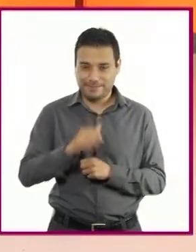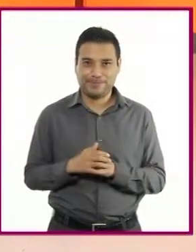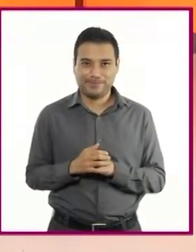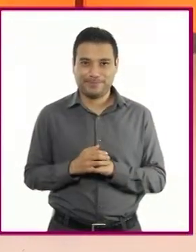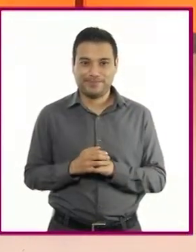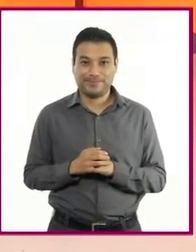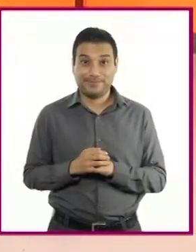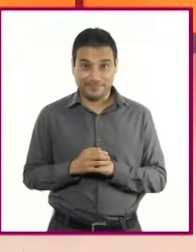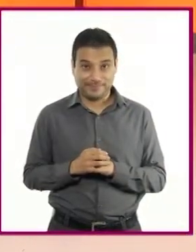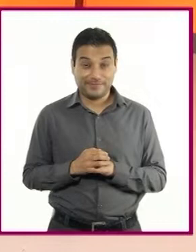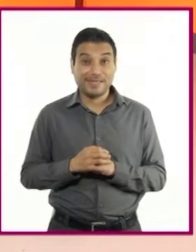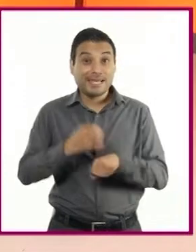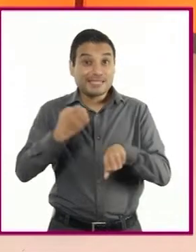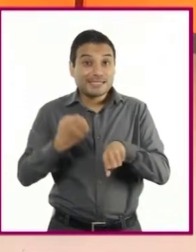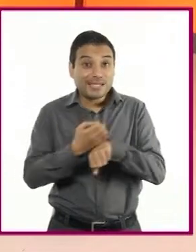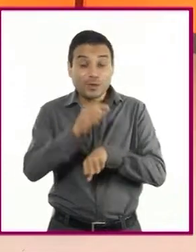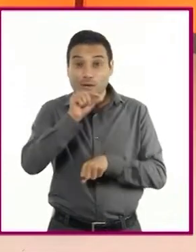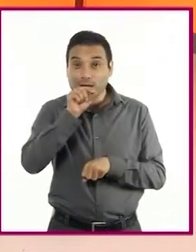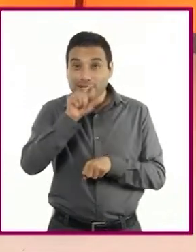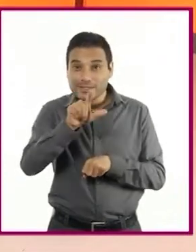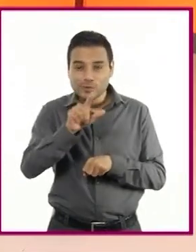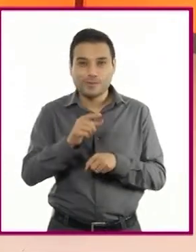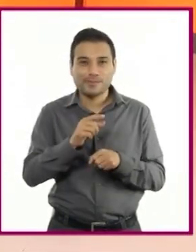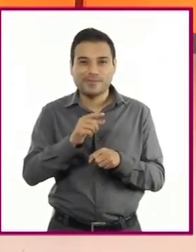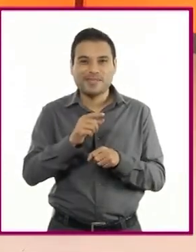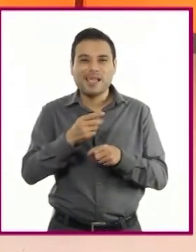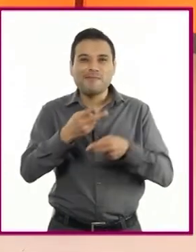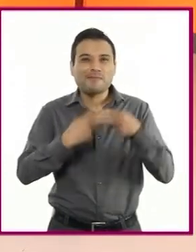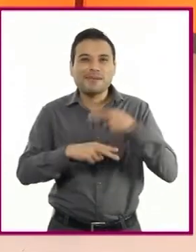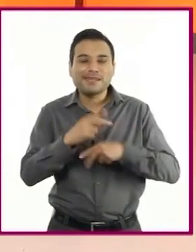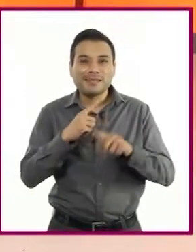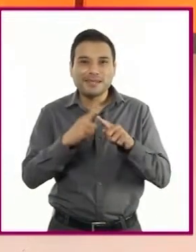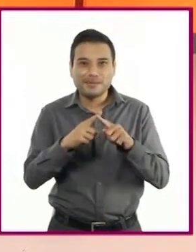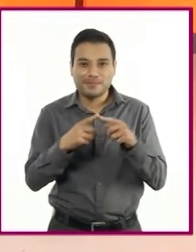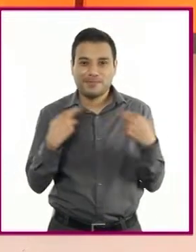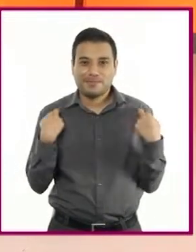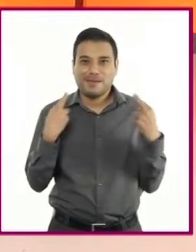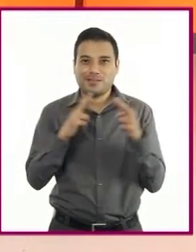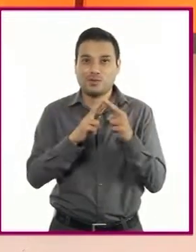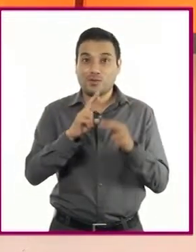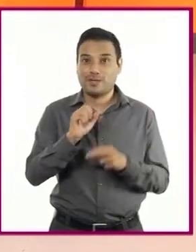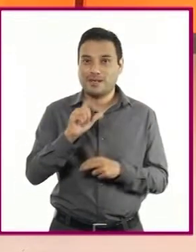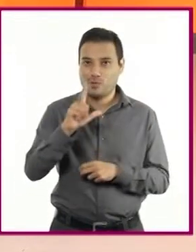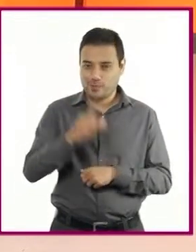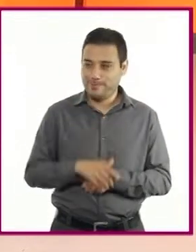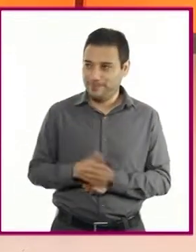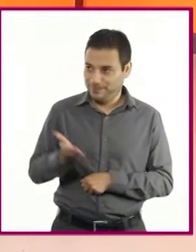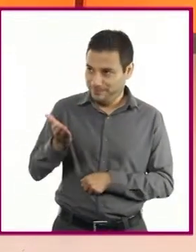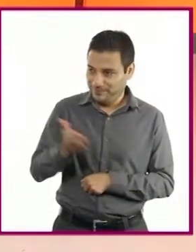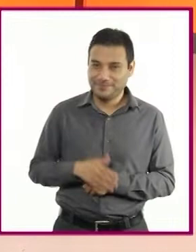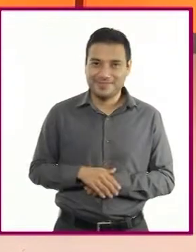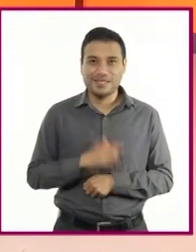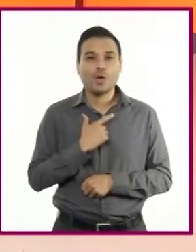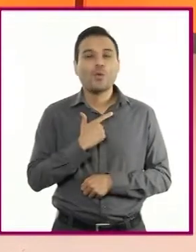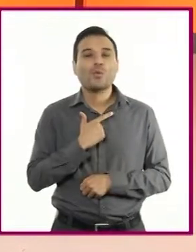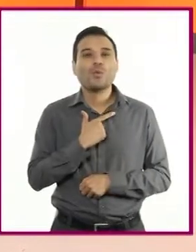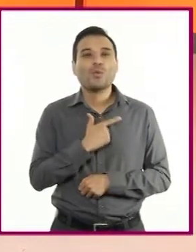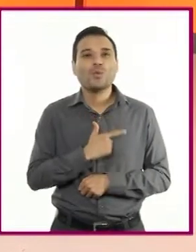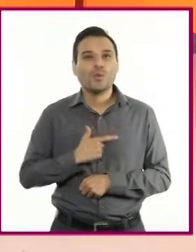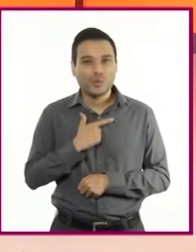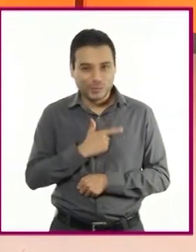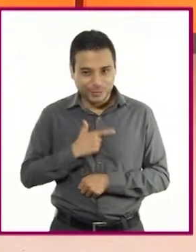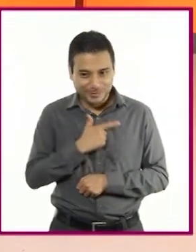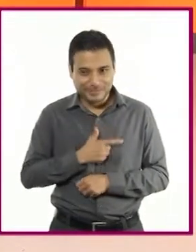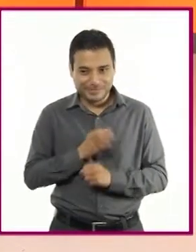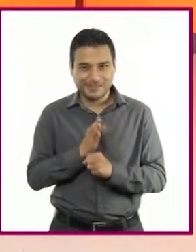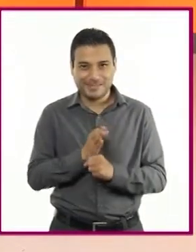de Jalisco me acompaña el maestro Raúl Hurtado Pérez. No puedo negar el enorme gusto que me genera el volver a